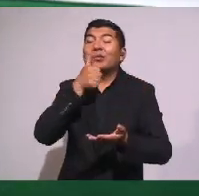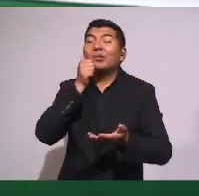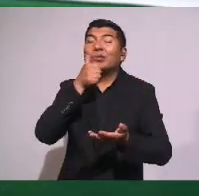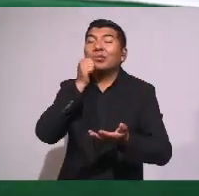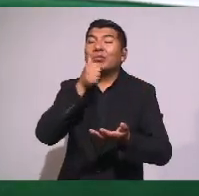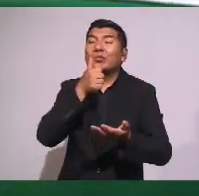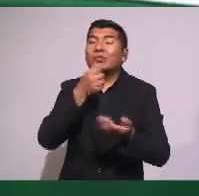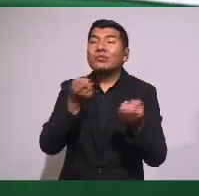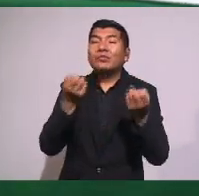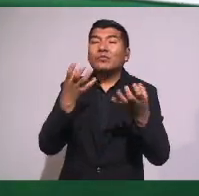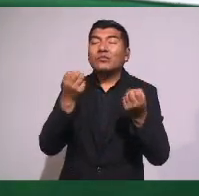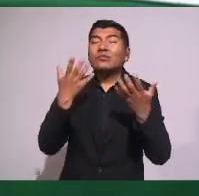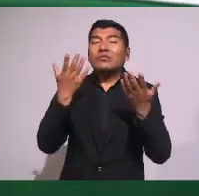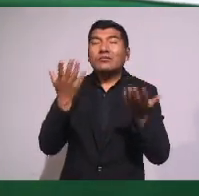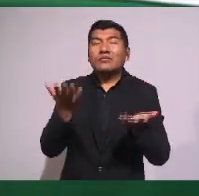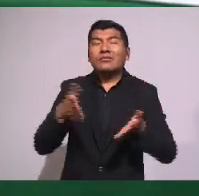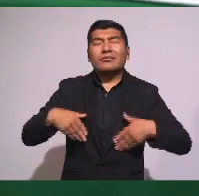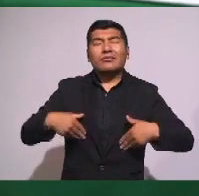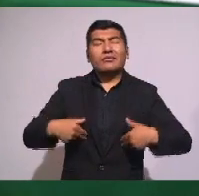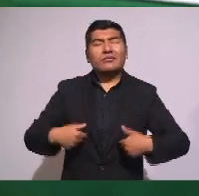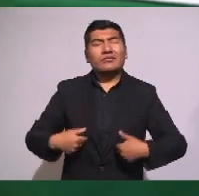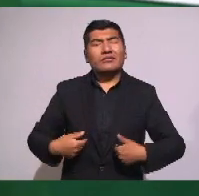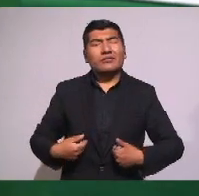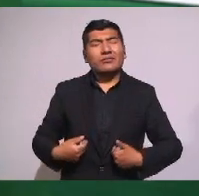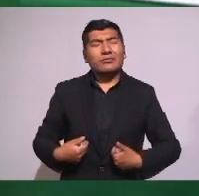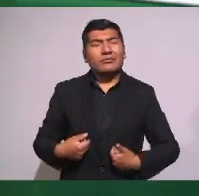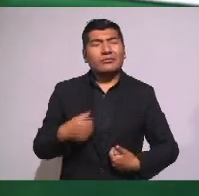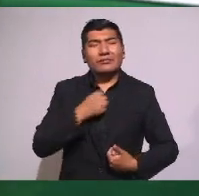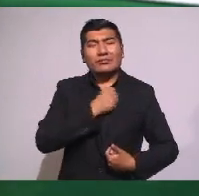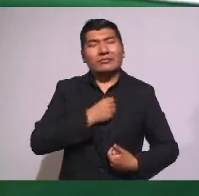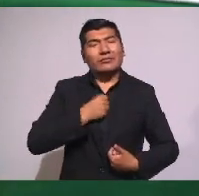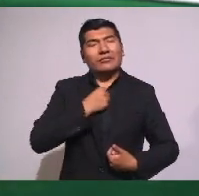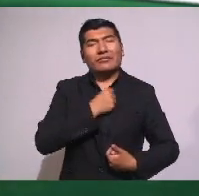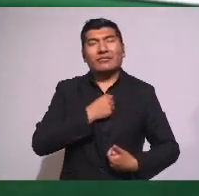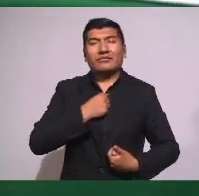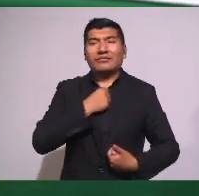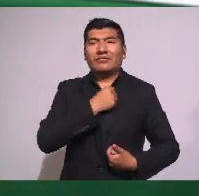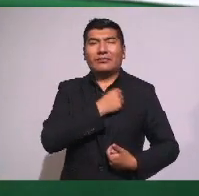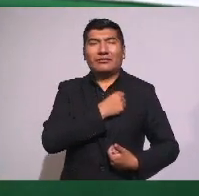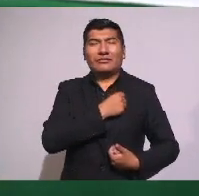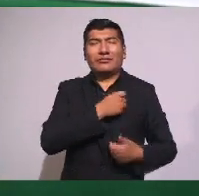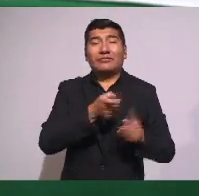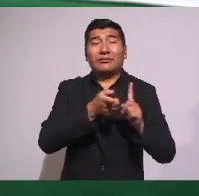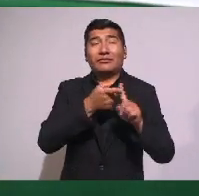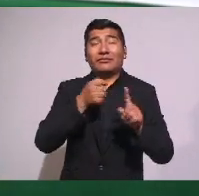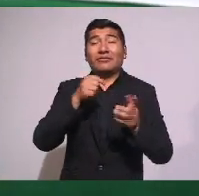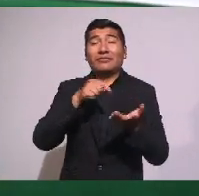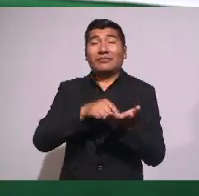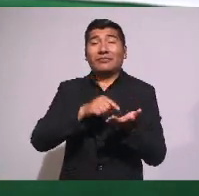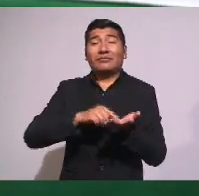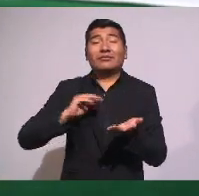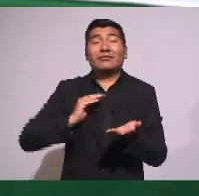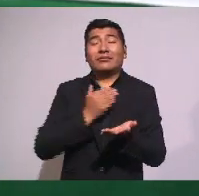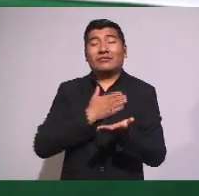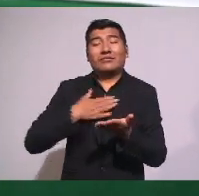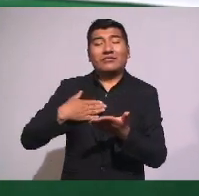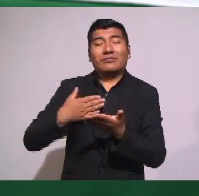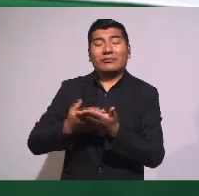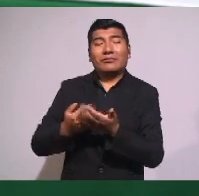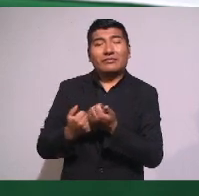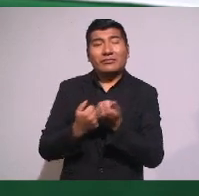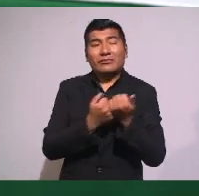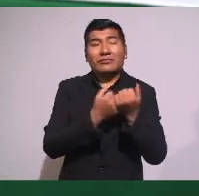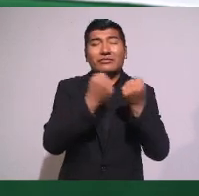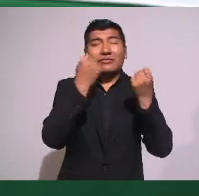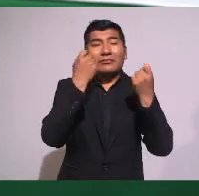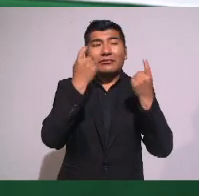que muchos hayan pasado, lamentablemente, y desde aquí también nuestra solidaridad y comprensión con